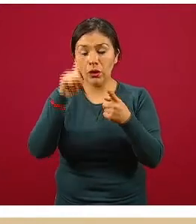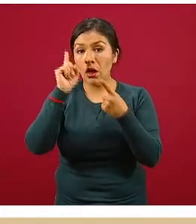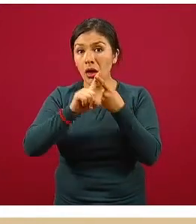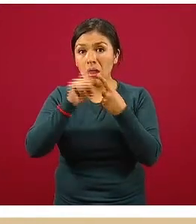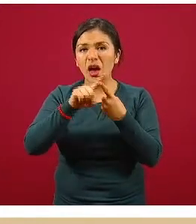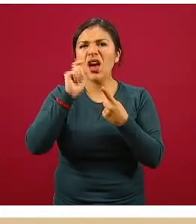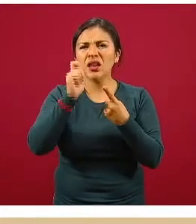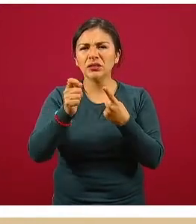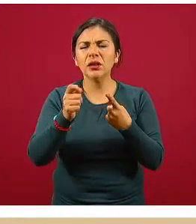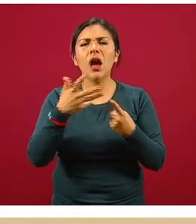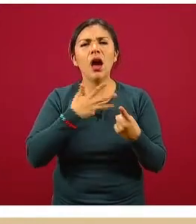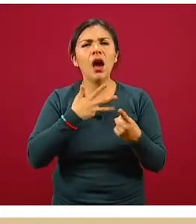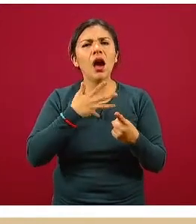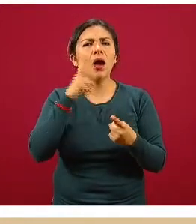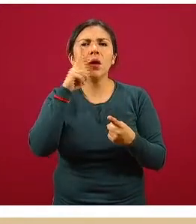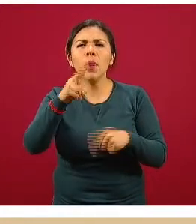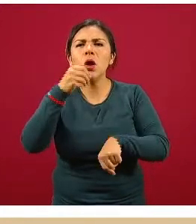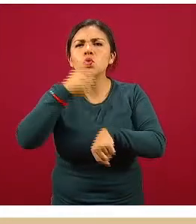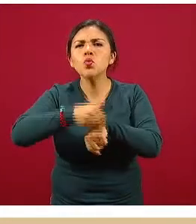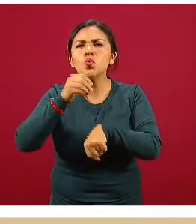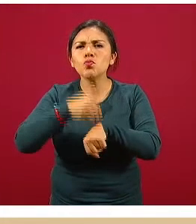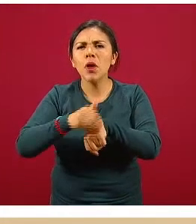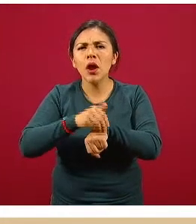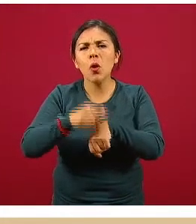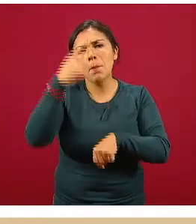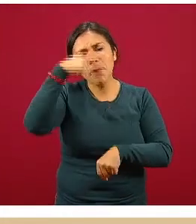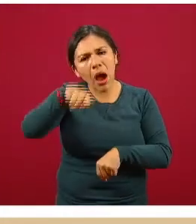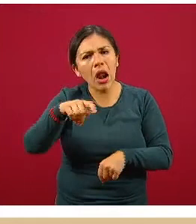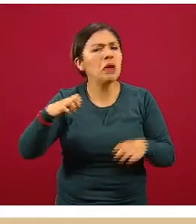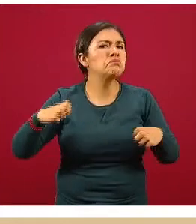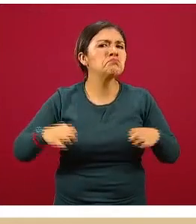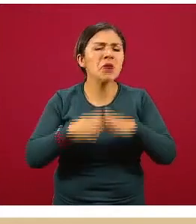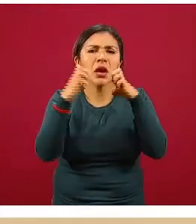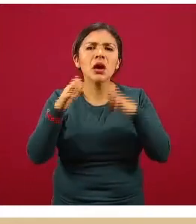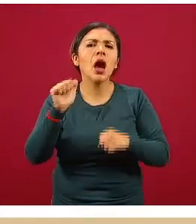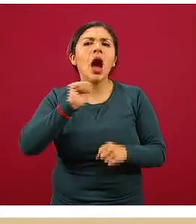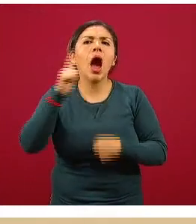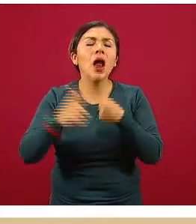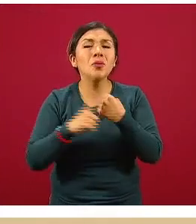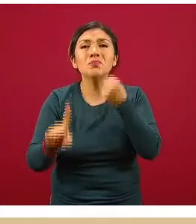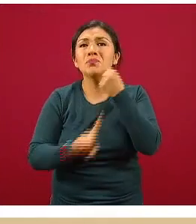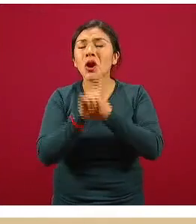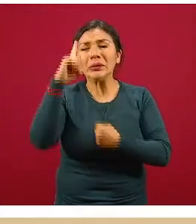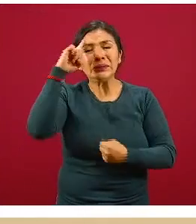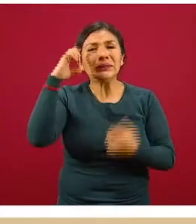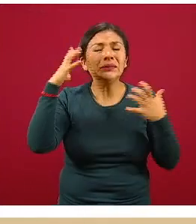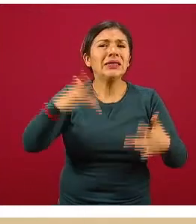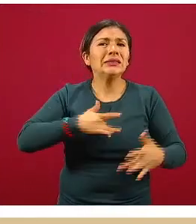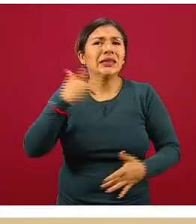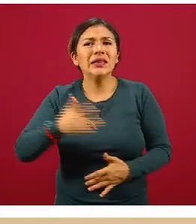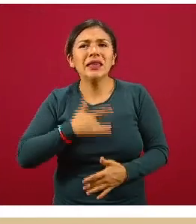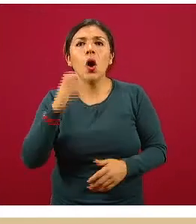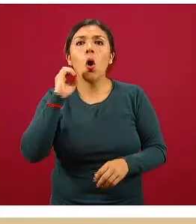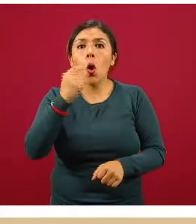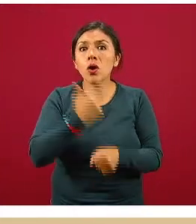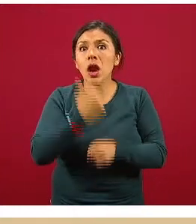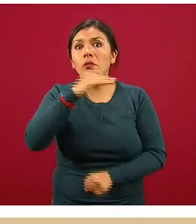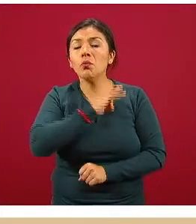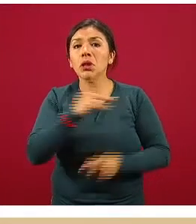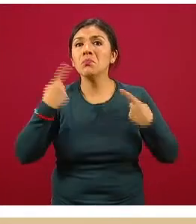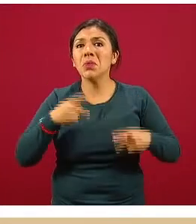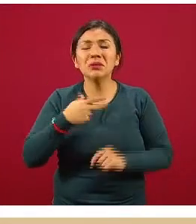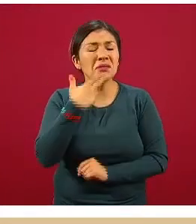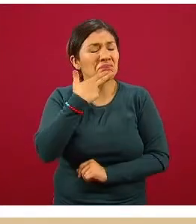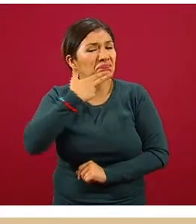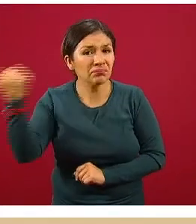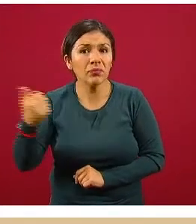se encuentran ahorita algunos números que son para cualquier crisis emocional o inclusive algún riesgo suicida de